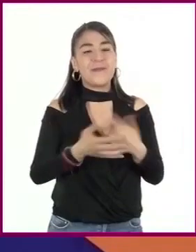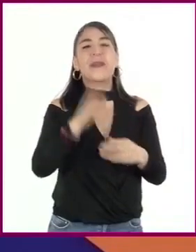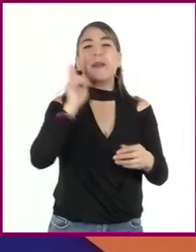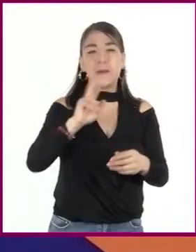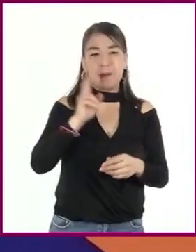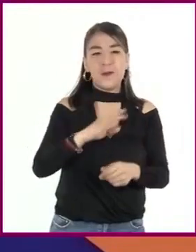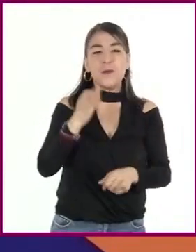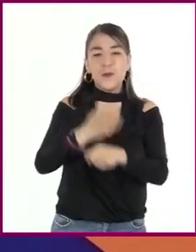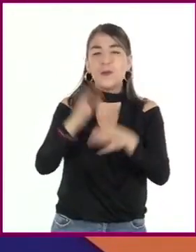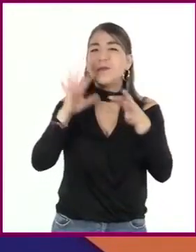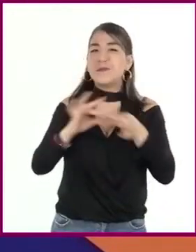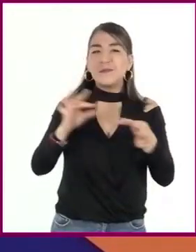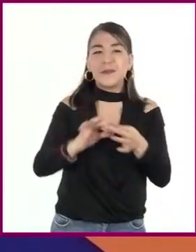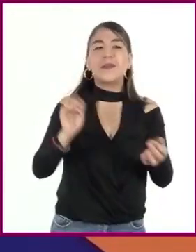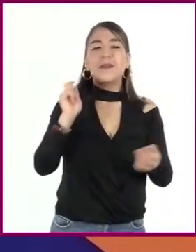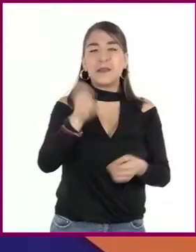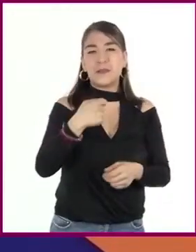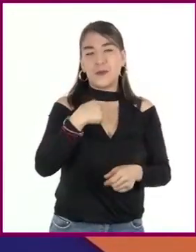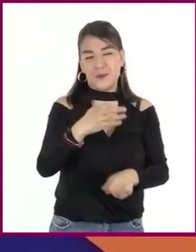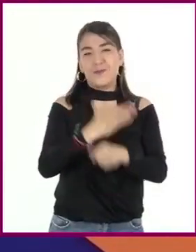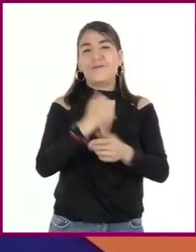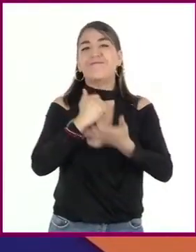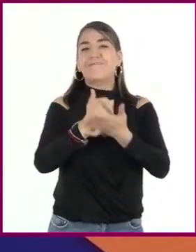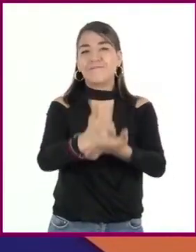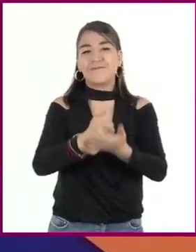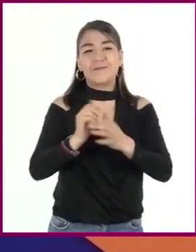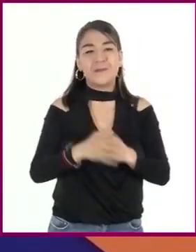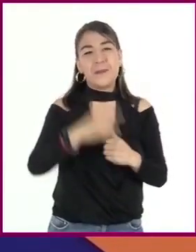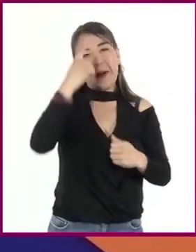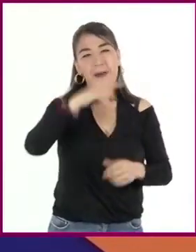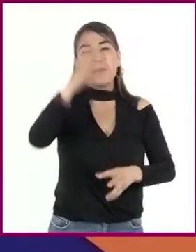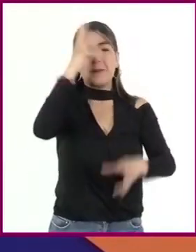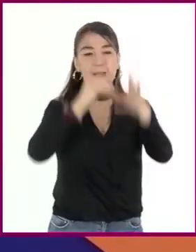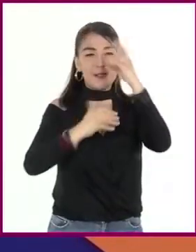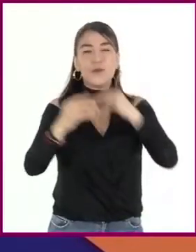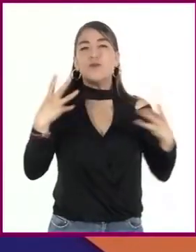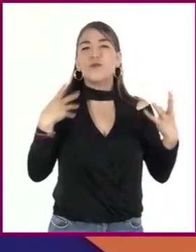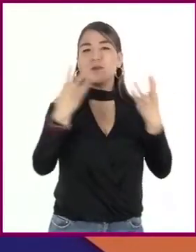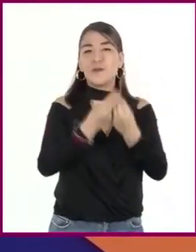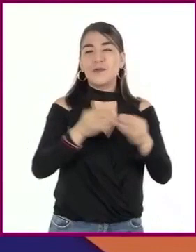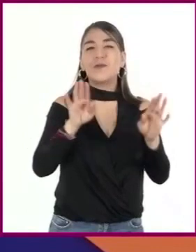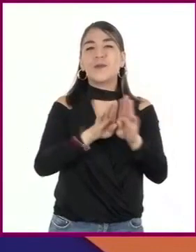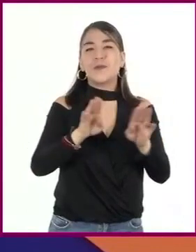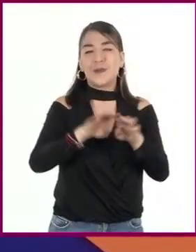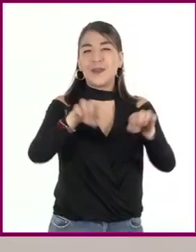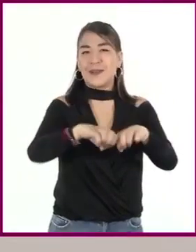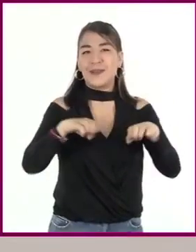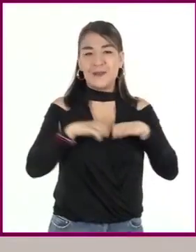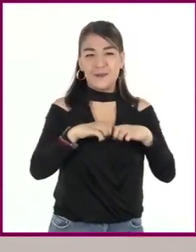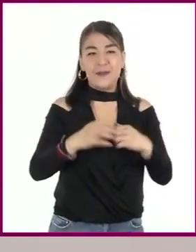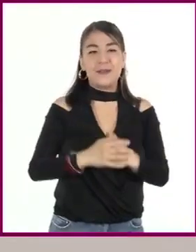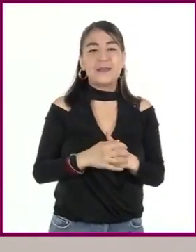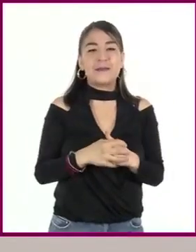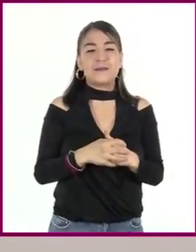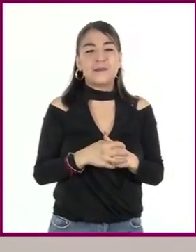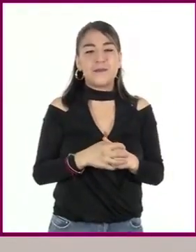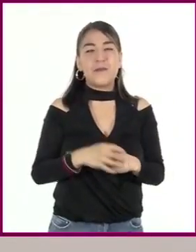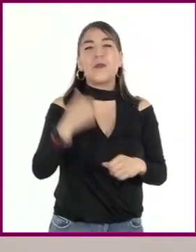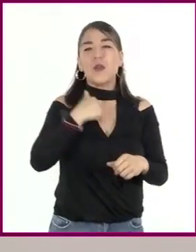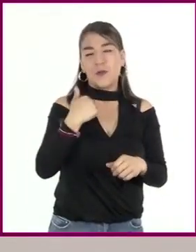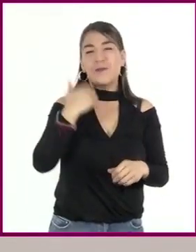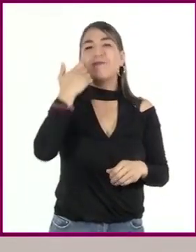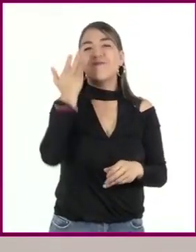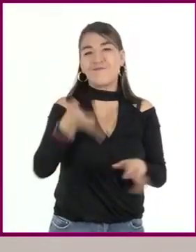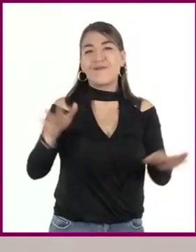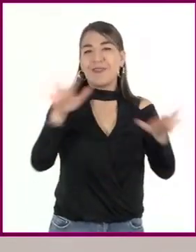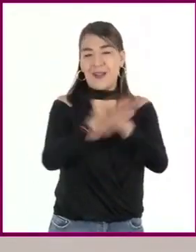ver, cuéntanos, que para eso estamos aquí, para aprender y resolver situaciones en equipo. Fíjese que me voy a cambiar de